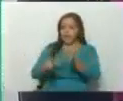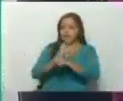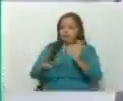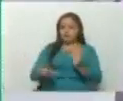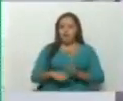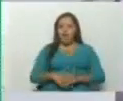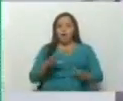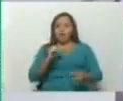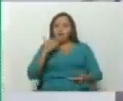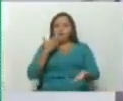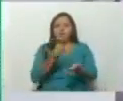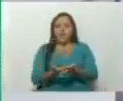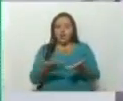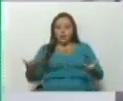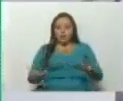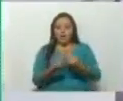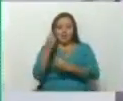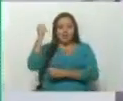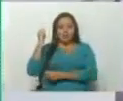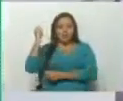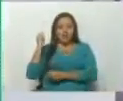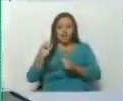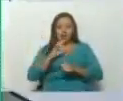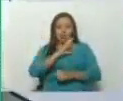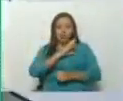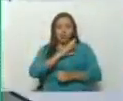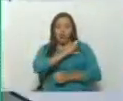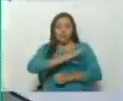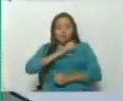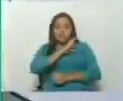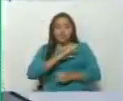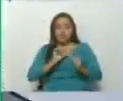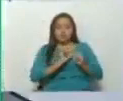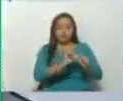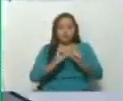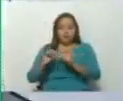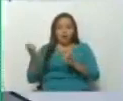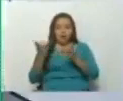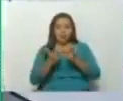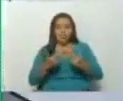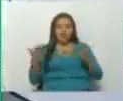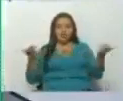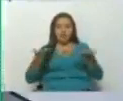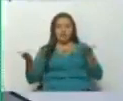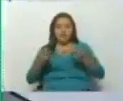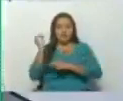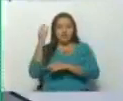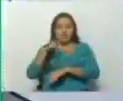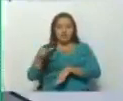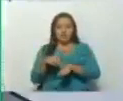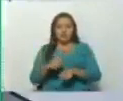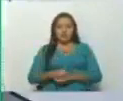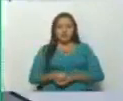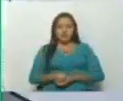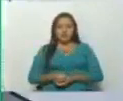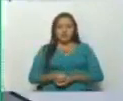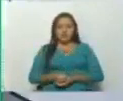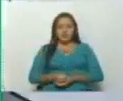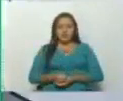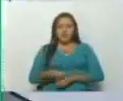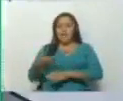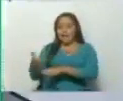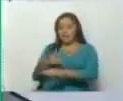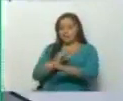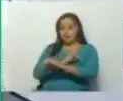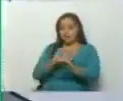habernos acompañado, el diputado Rigel Serguén, integrante de la Comisión Permanente de Administración y Servicios de la Asamblea Nacional. Nos corresponde despedir. Sí, antes de despedir, quiero saludar a